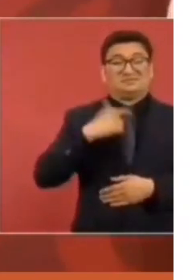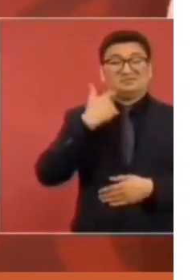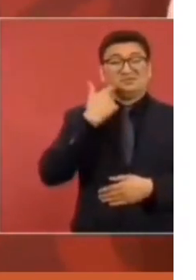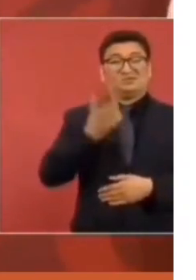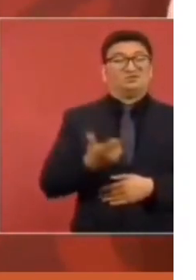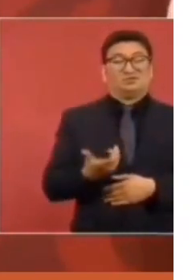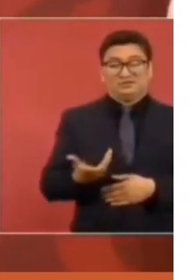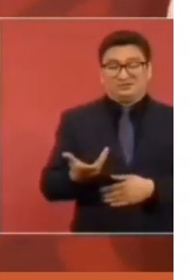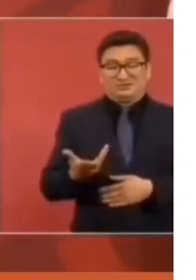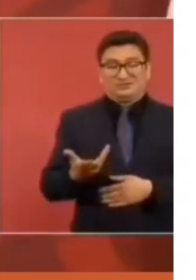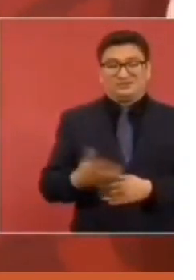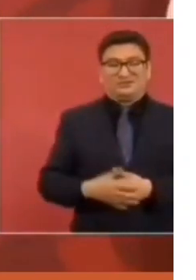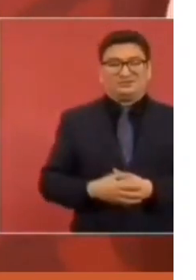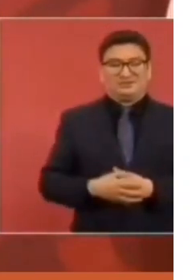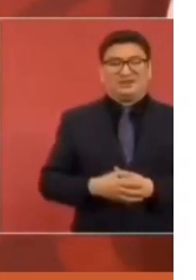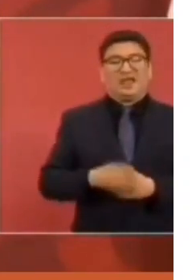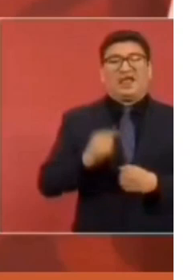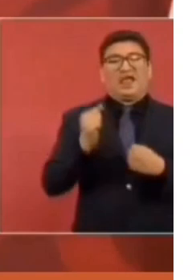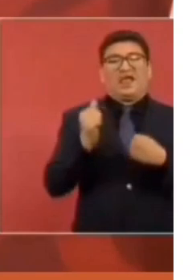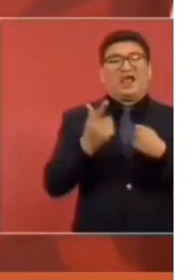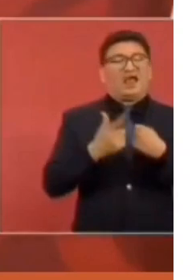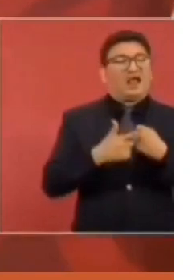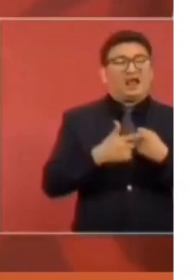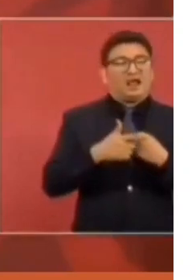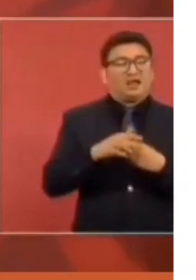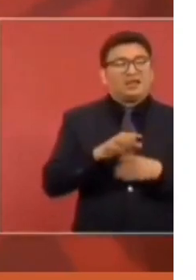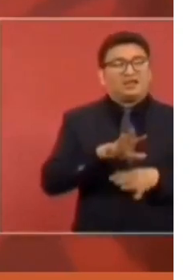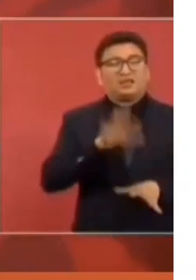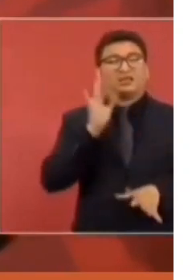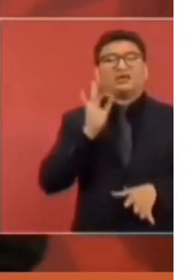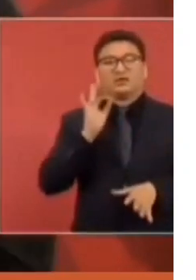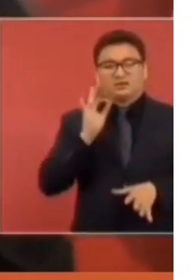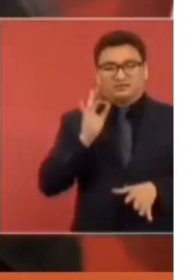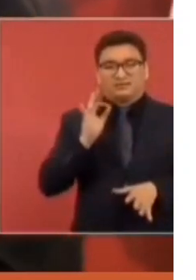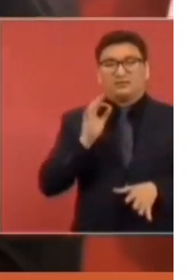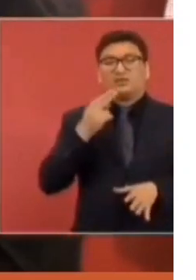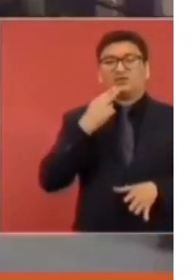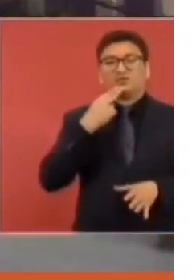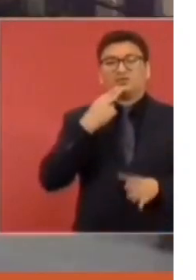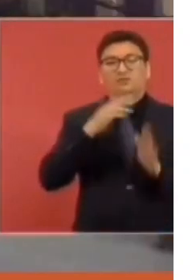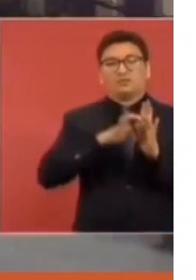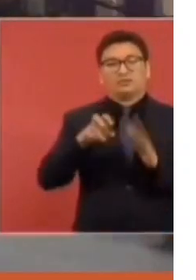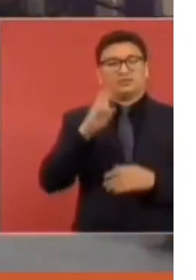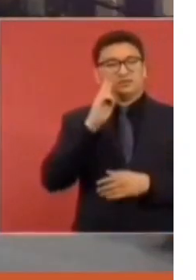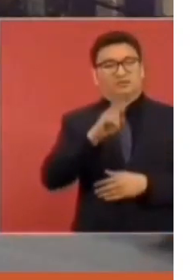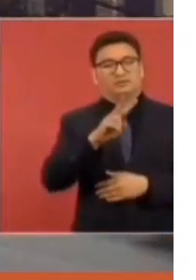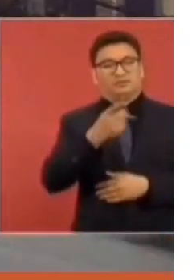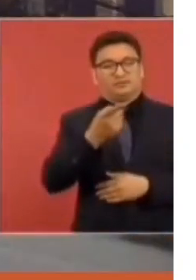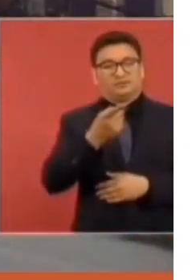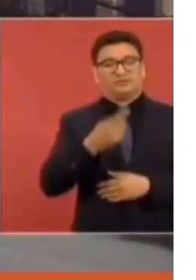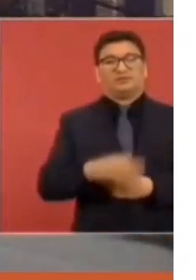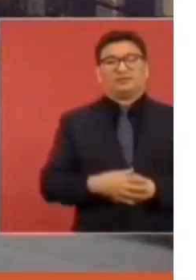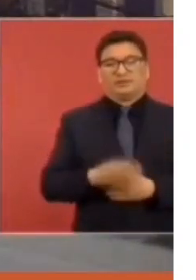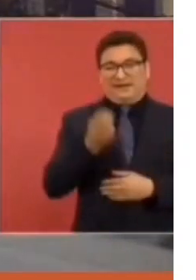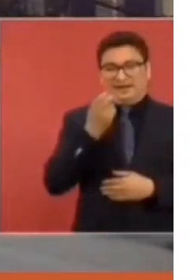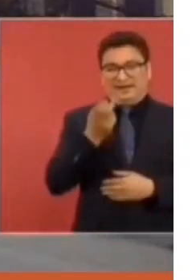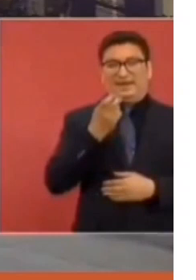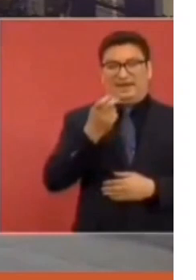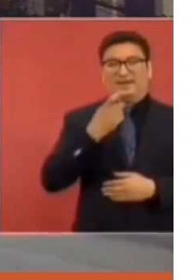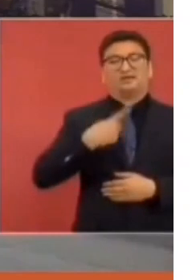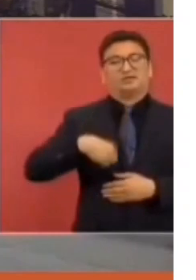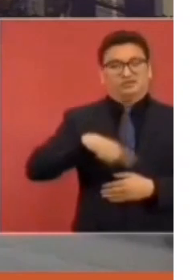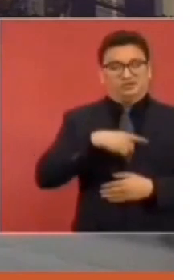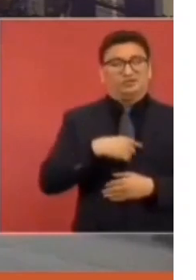Entonces, cualquier cosa, ¿no?, lo utiliza, por ejemplo, miren, pues esto es lo que